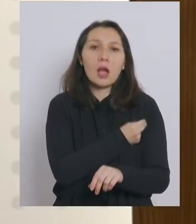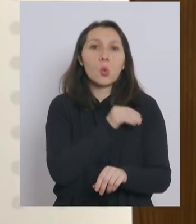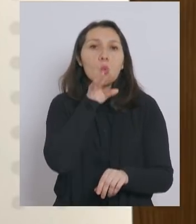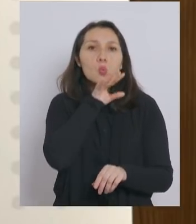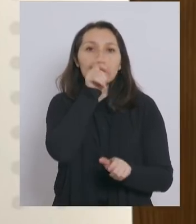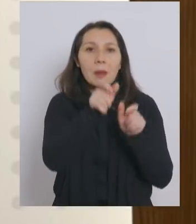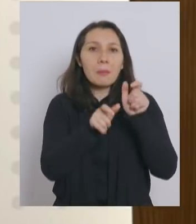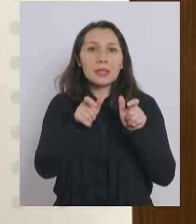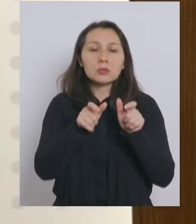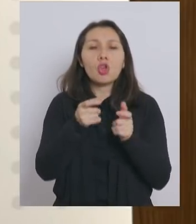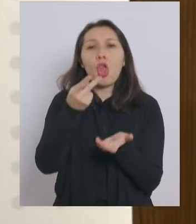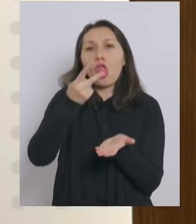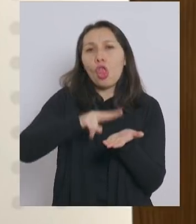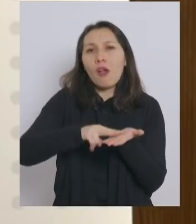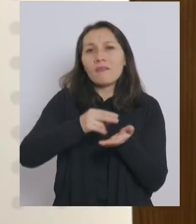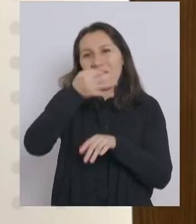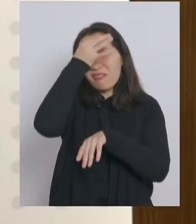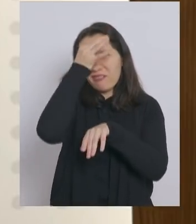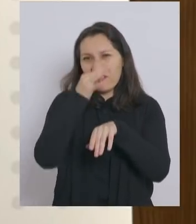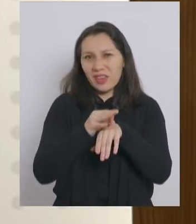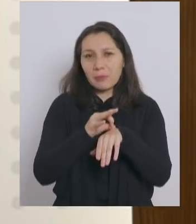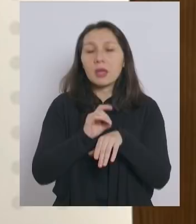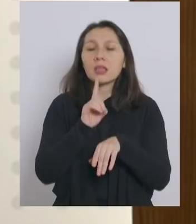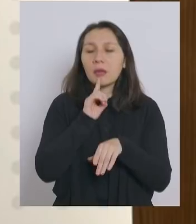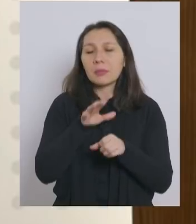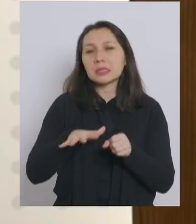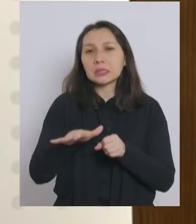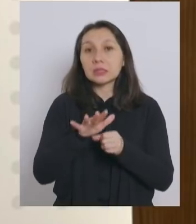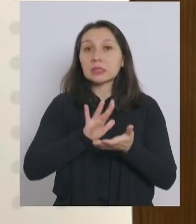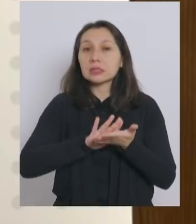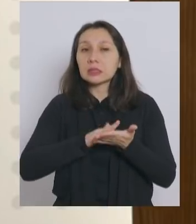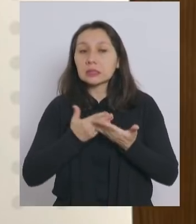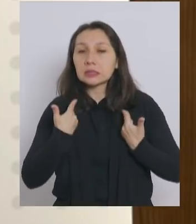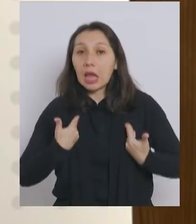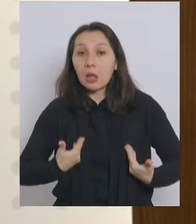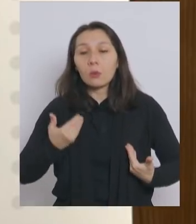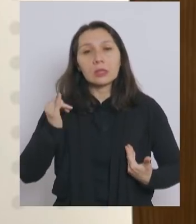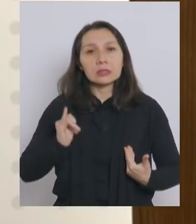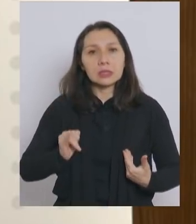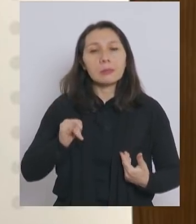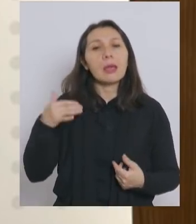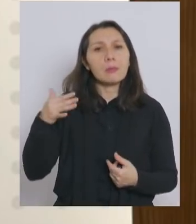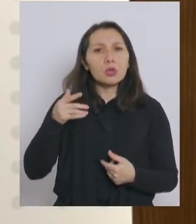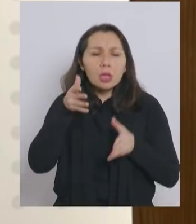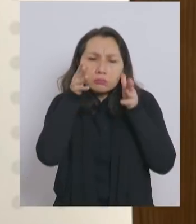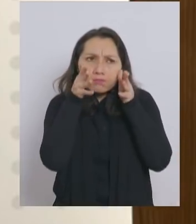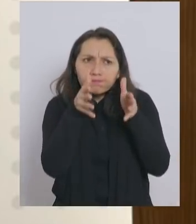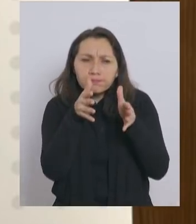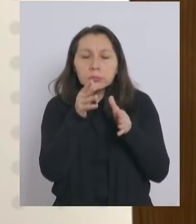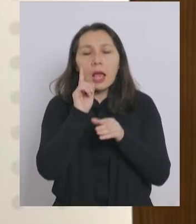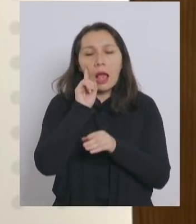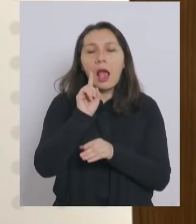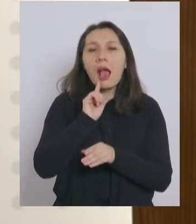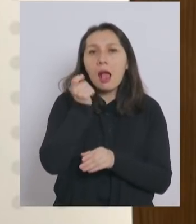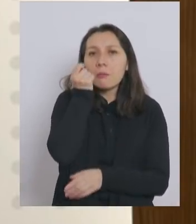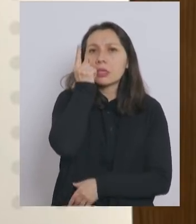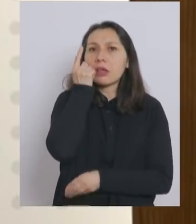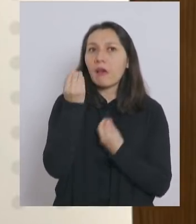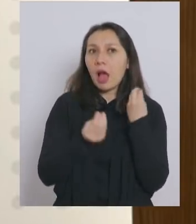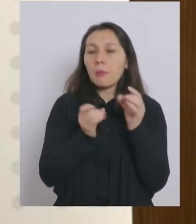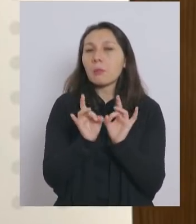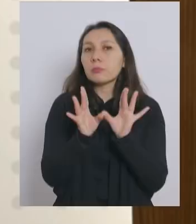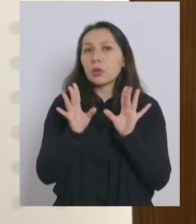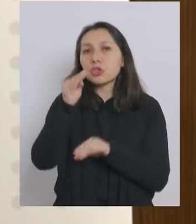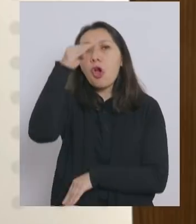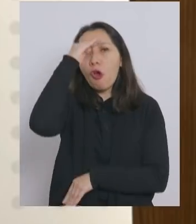de personas con comorbilidad y con ciertas situaciones de salud que siempre amerita que la población también esté en conocimiento para que